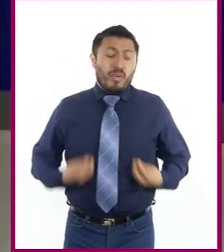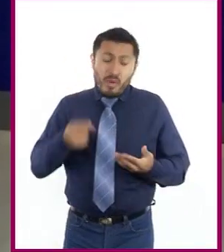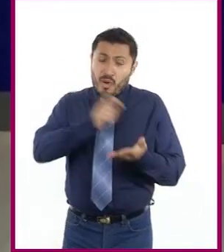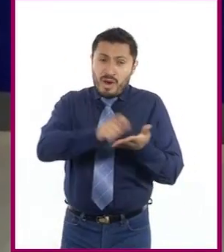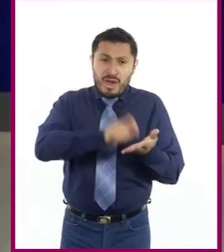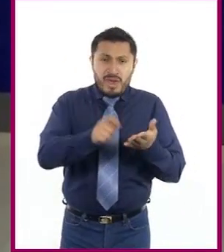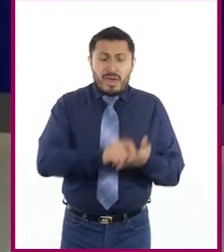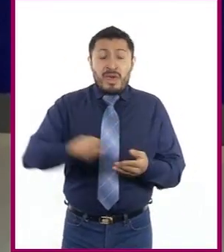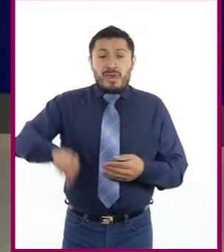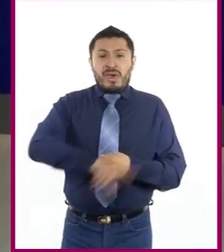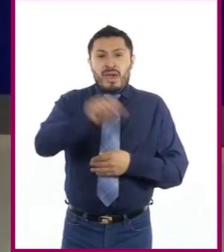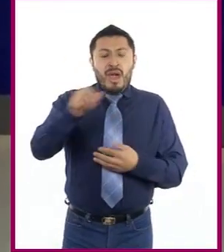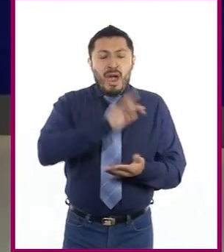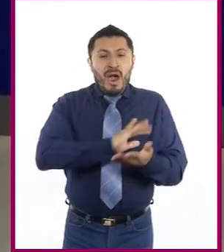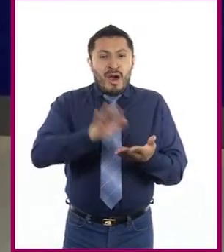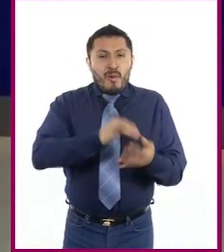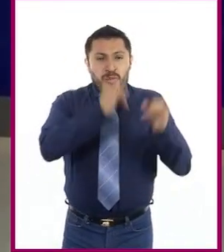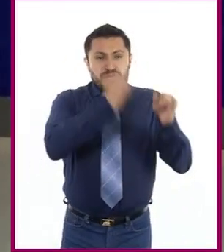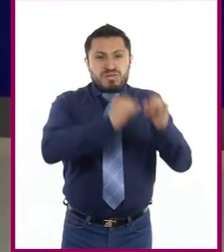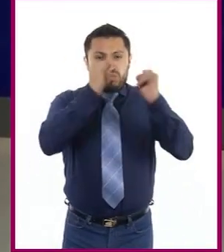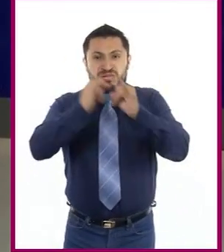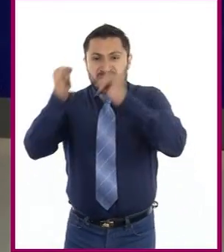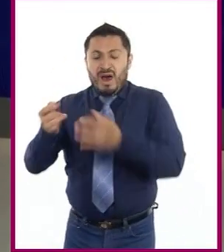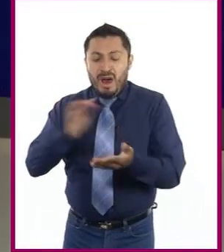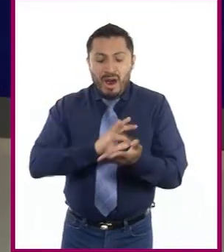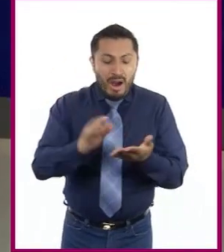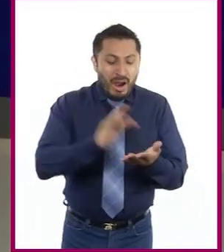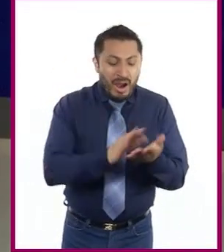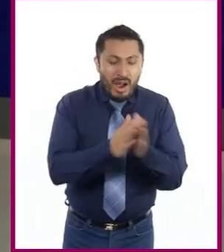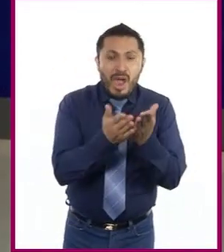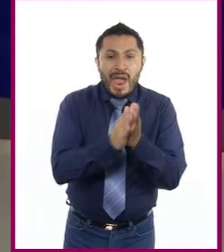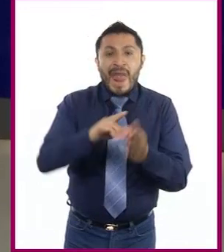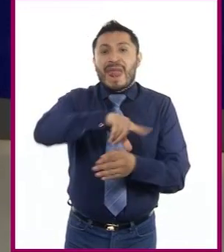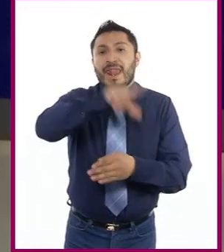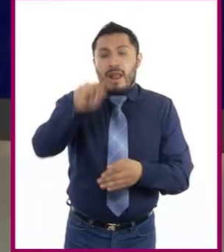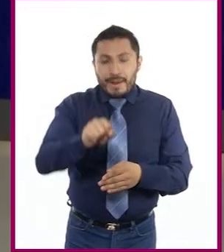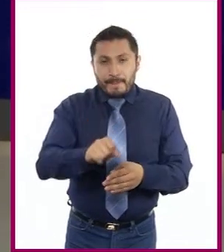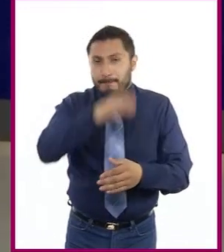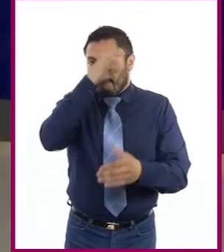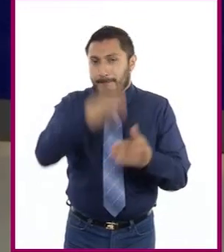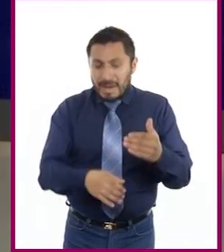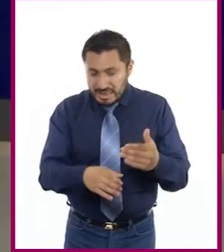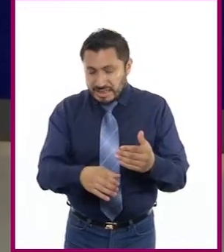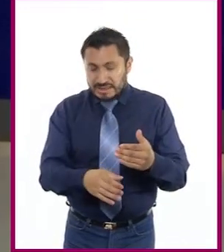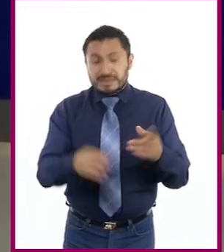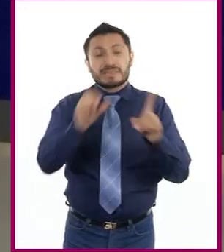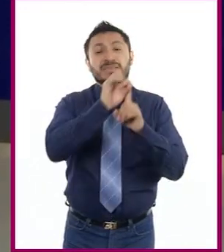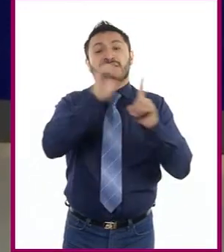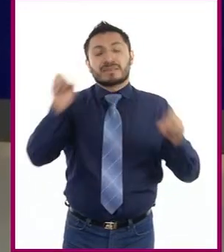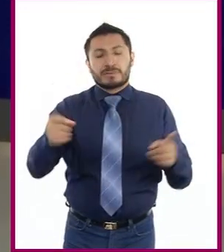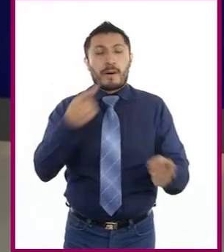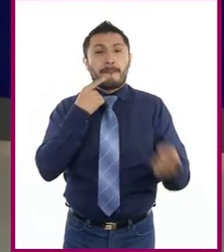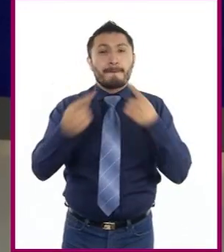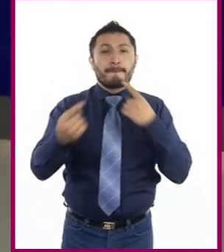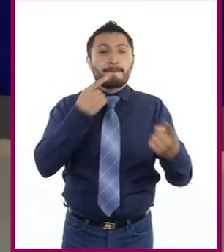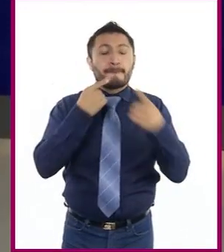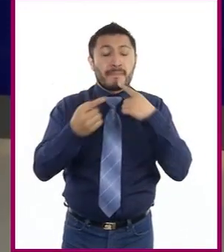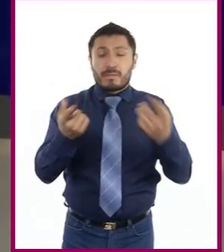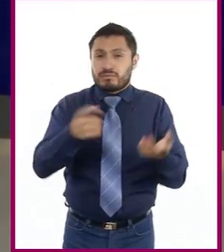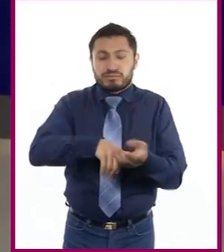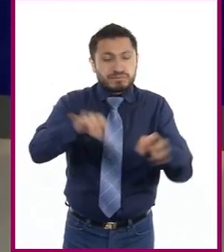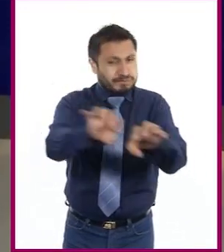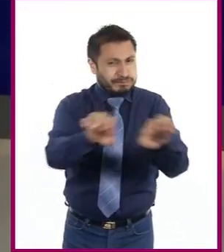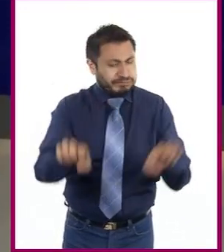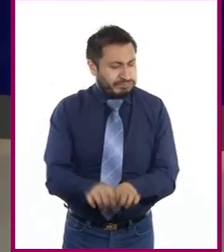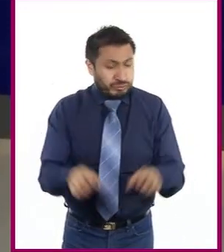Posteriormente, leyeron de manera individual la obra y, cuando la terminaron, organizaron una discusión grupal